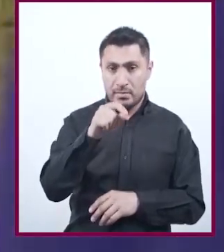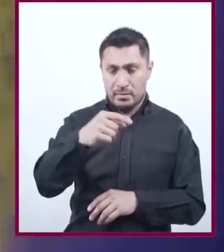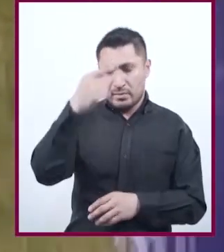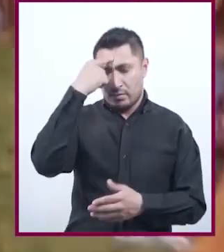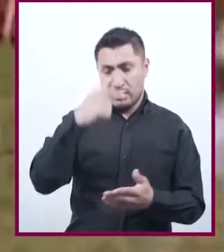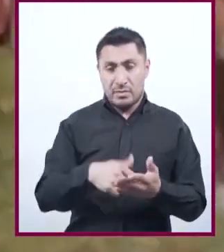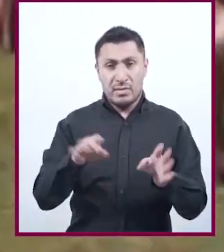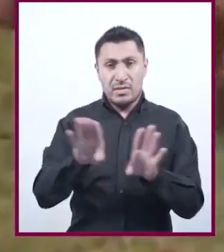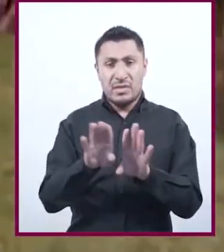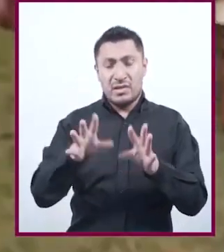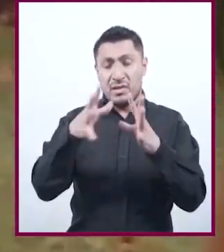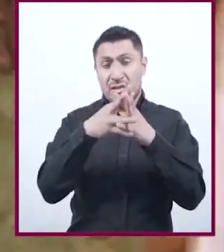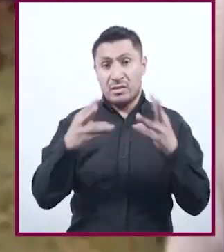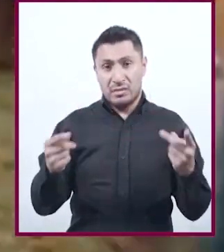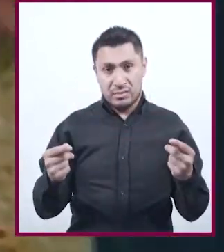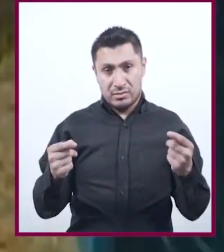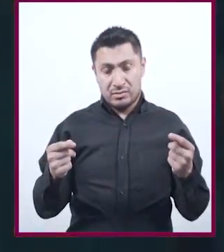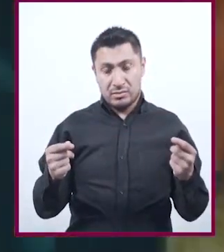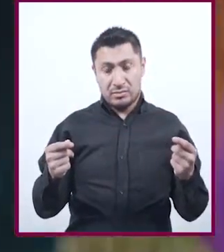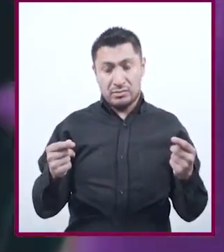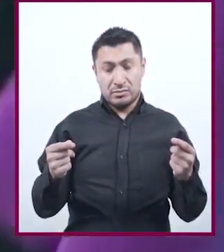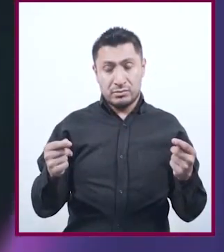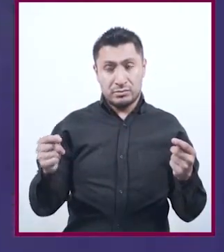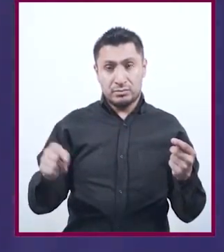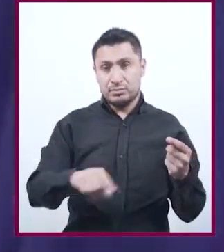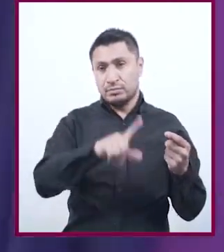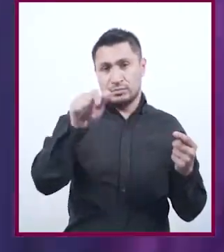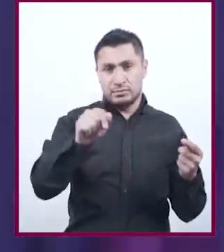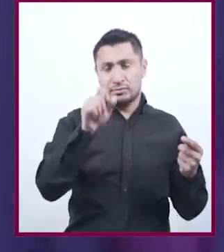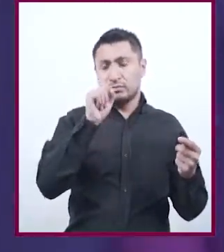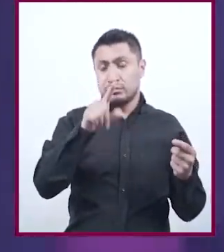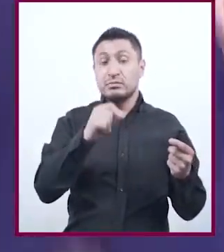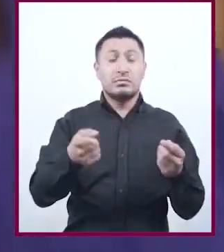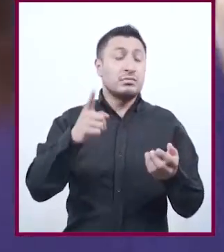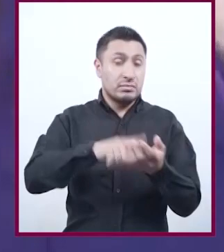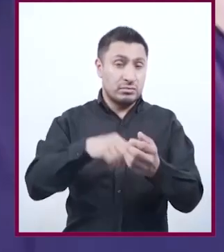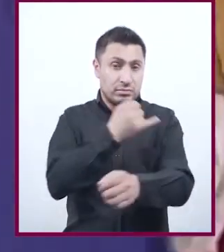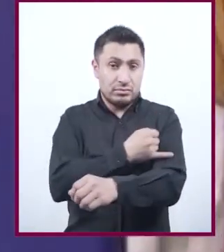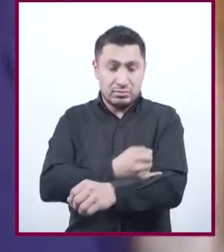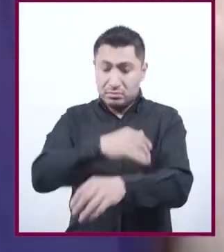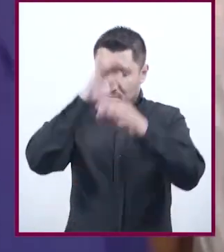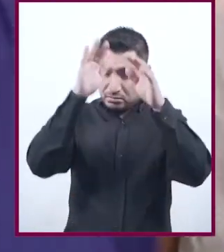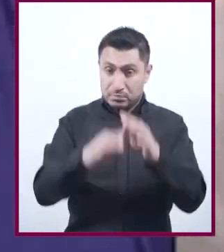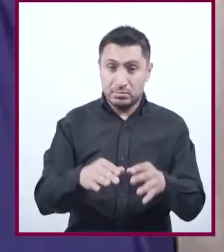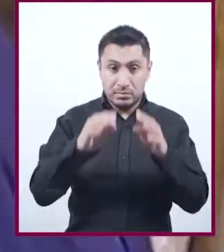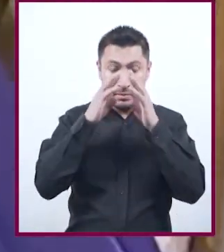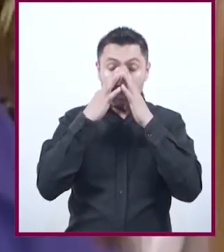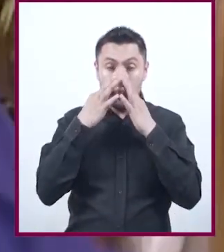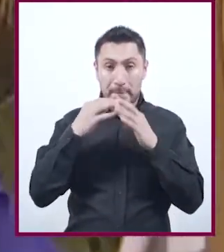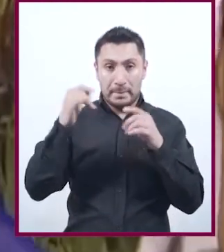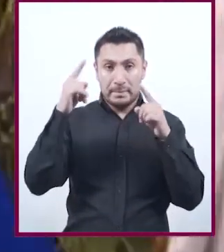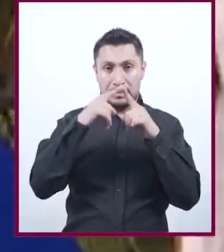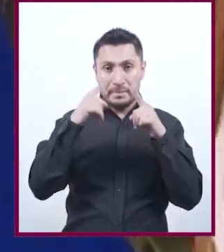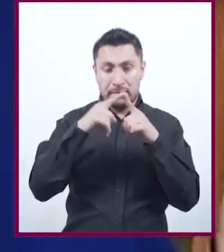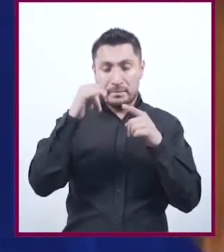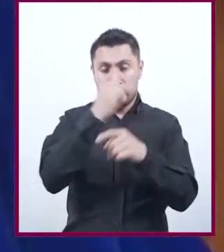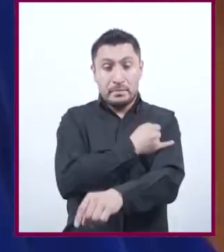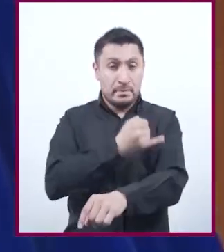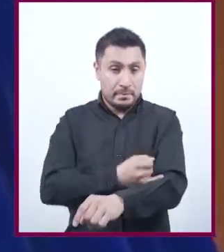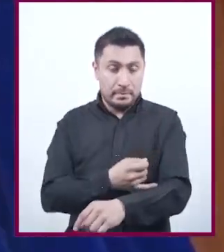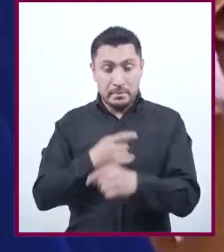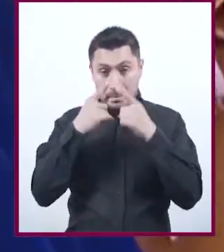desaparecida y se encuentra también en Iztapalapa, se venera en la Catedral de Iztapalapa. Entonces, pues yo terminé